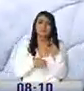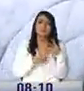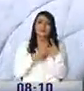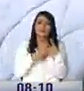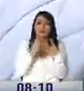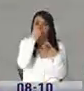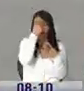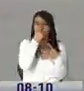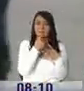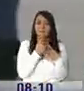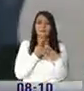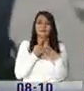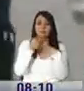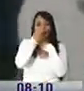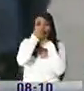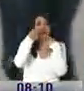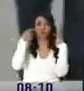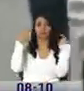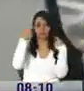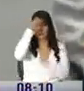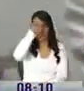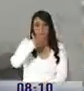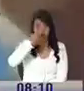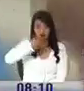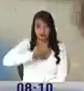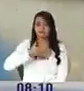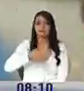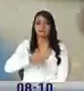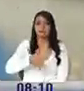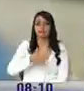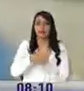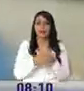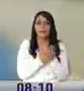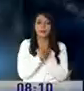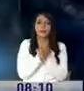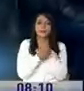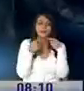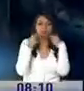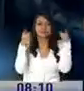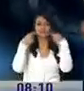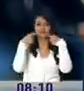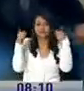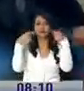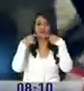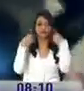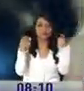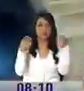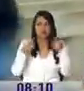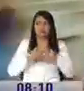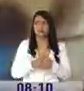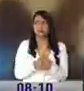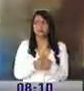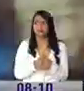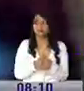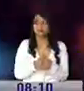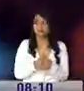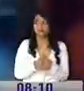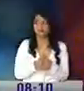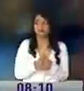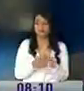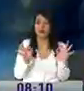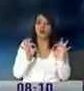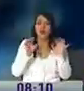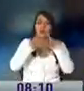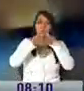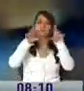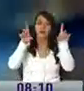falsificados del cual se han aprovechado entonces eh emporios inclusive hay transnacionales que se dedican